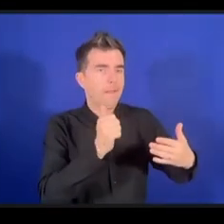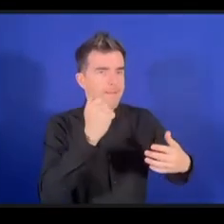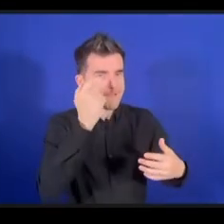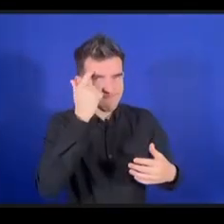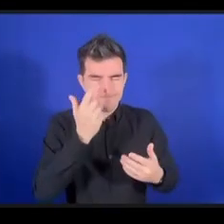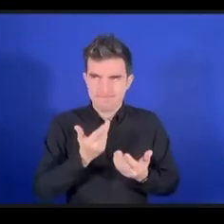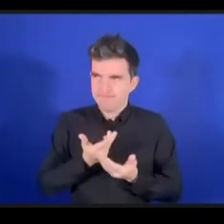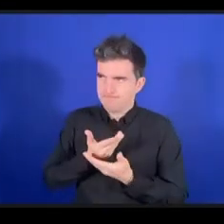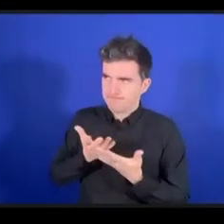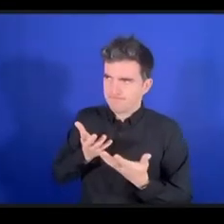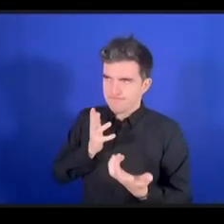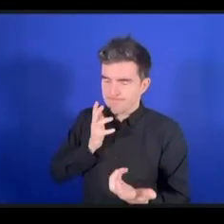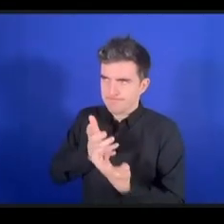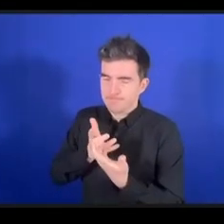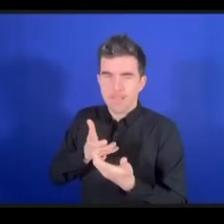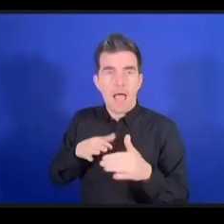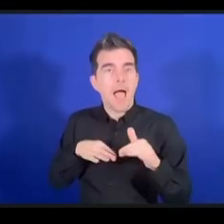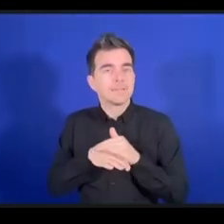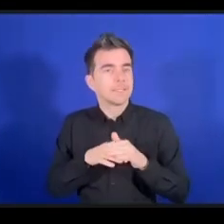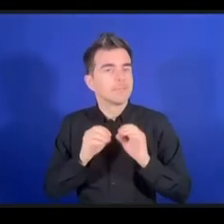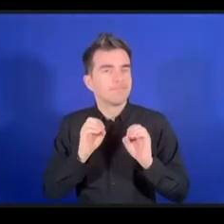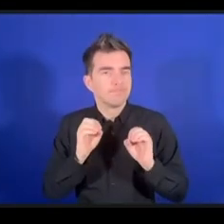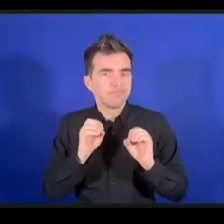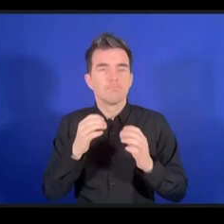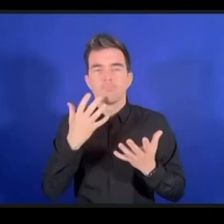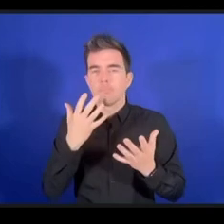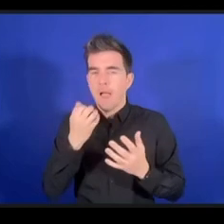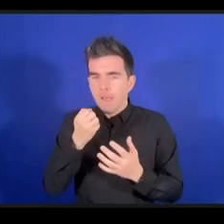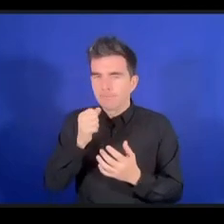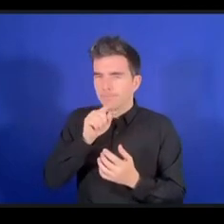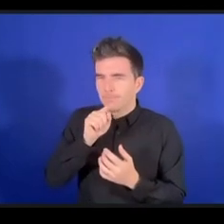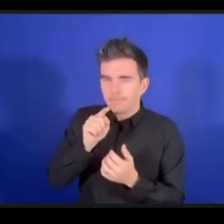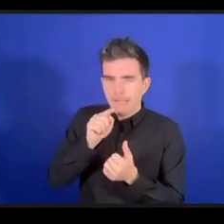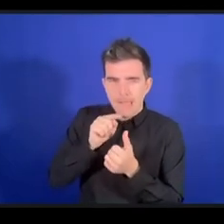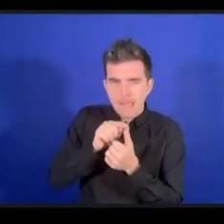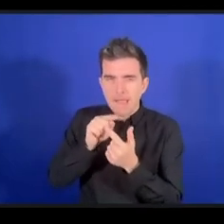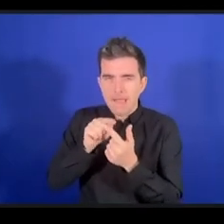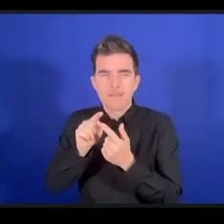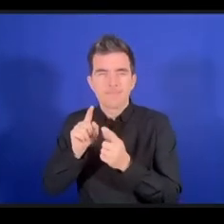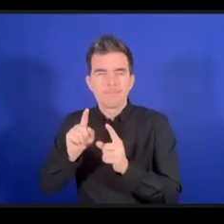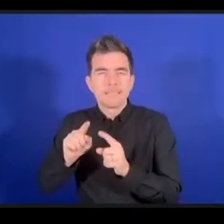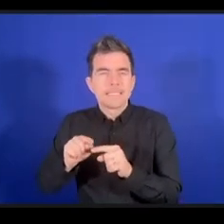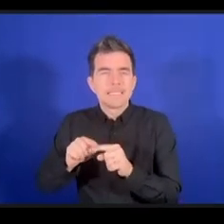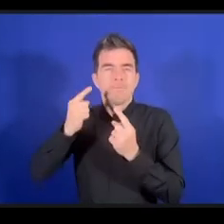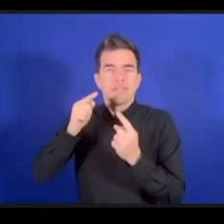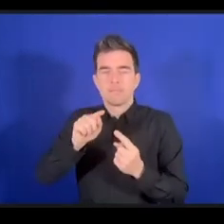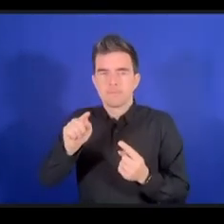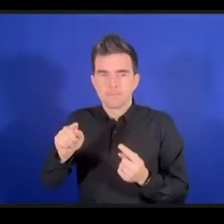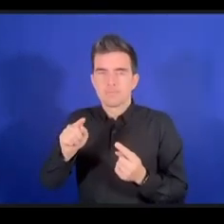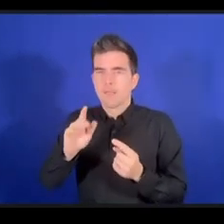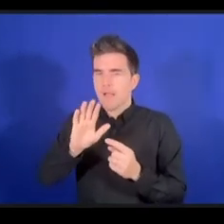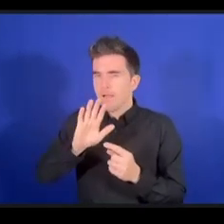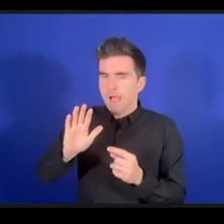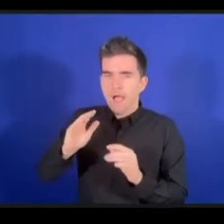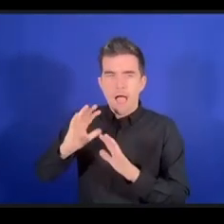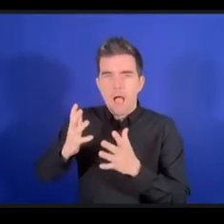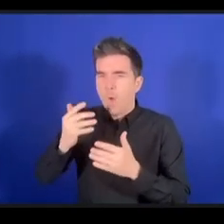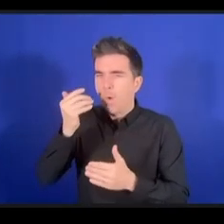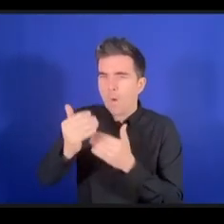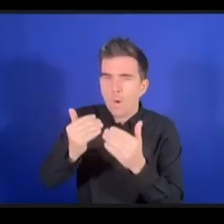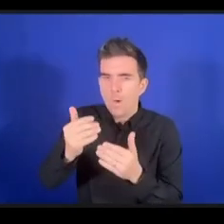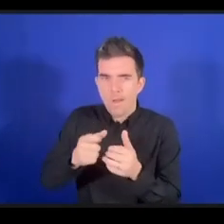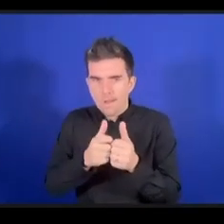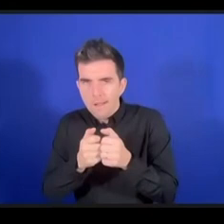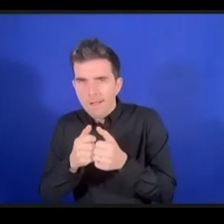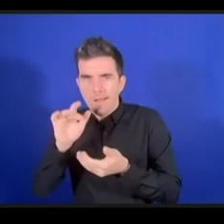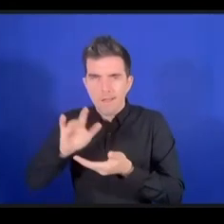acceden a eso a esos dispositivos con de formas diferentes con la ayuda de lectores de pantalla